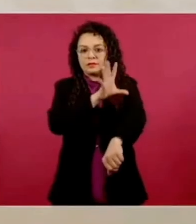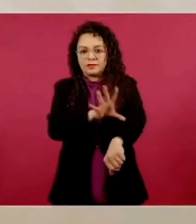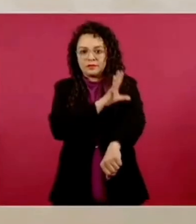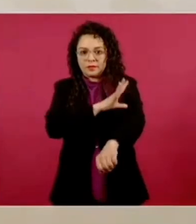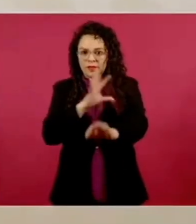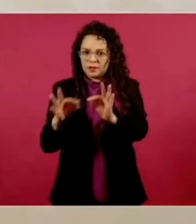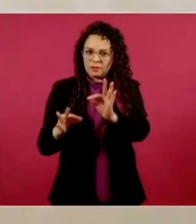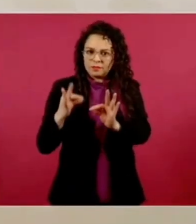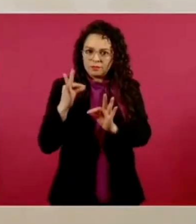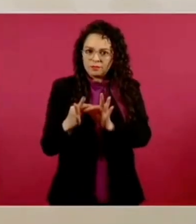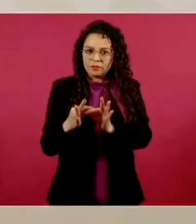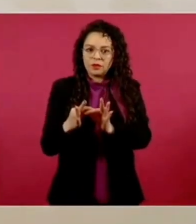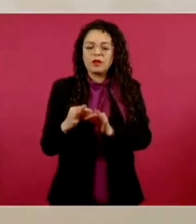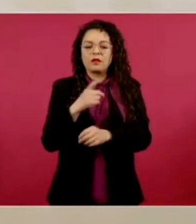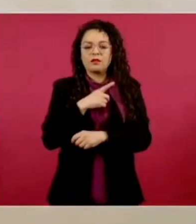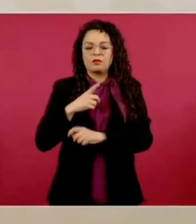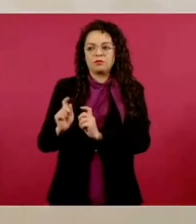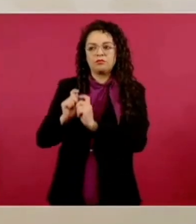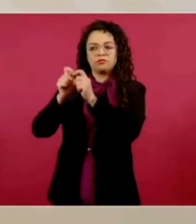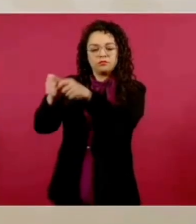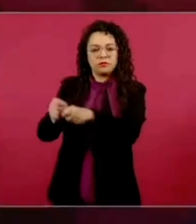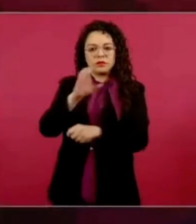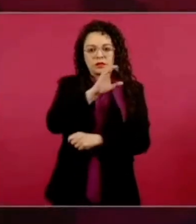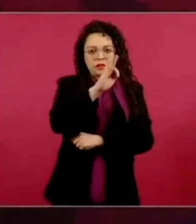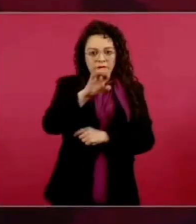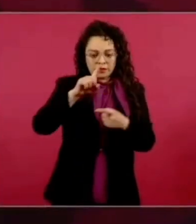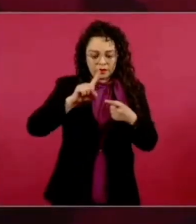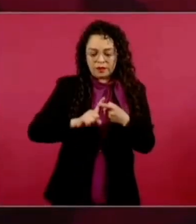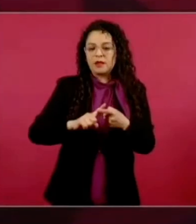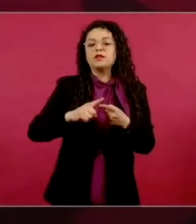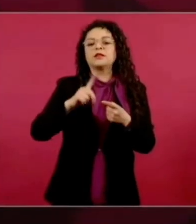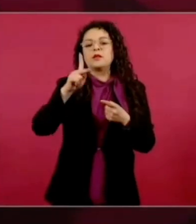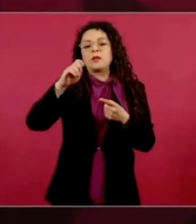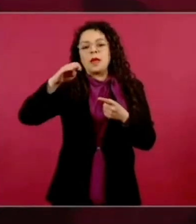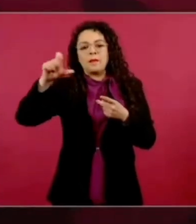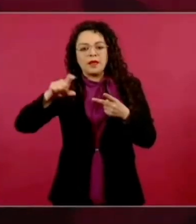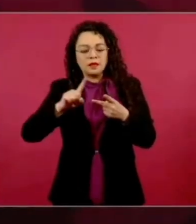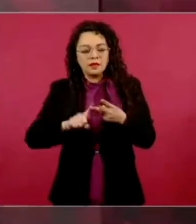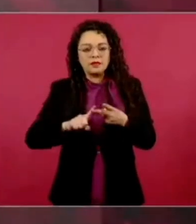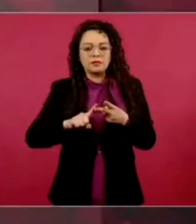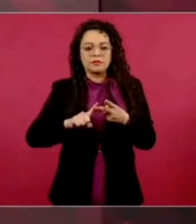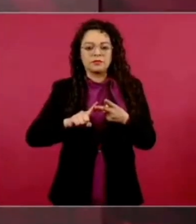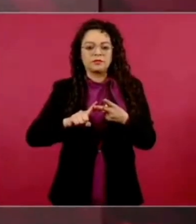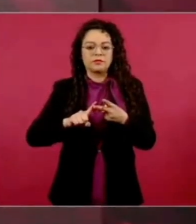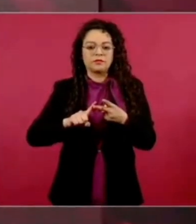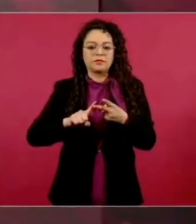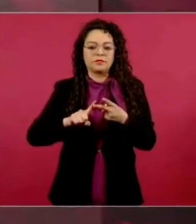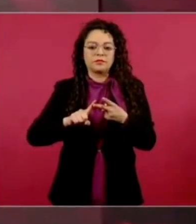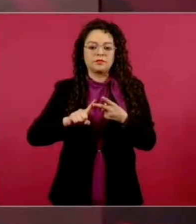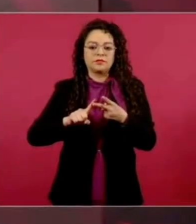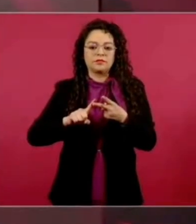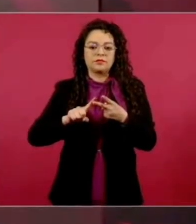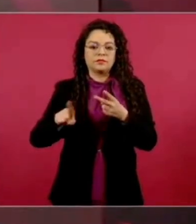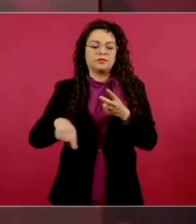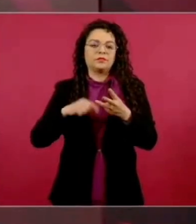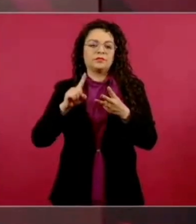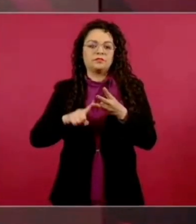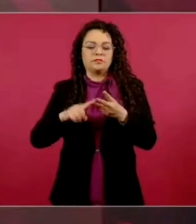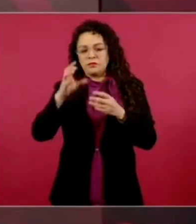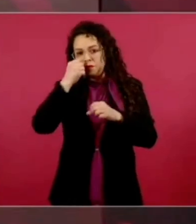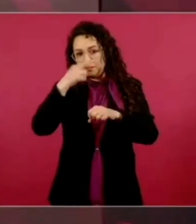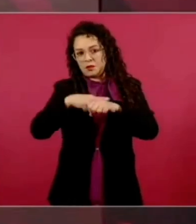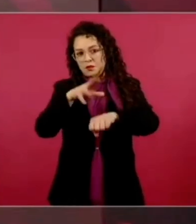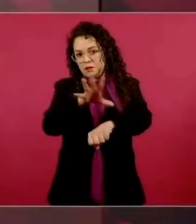pues estén en Pemex, en la Comisión Federal de Electricidad o en la Secretaría de Energía,